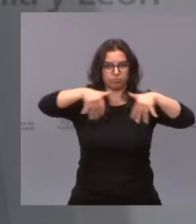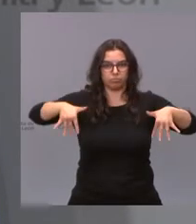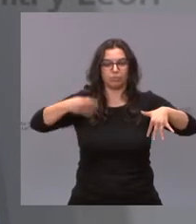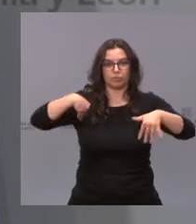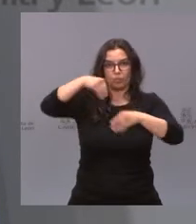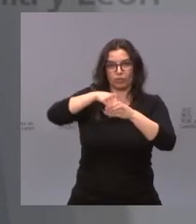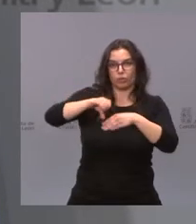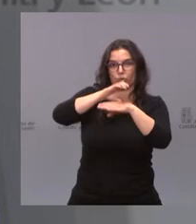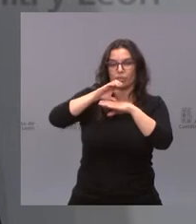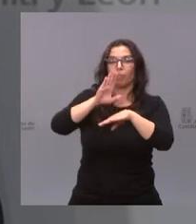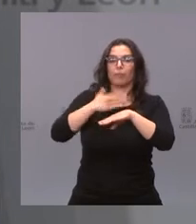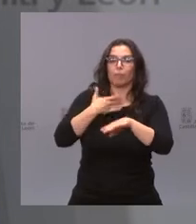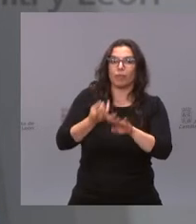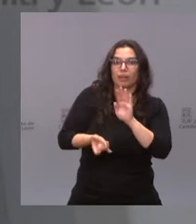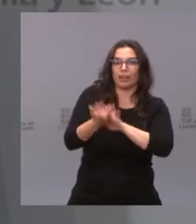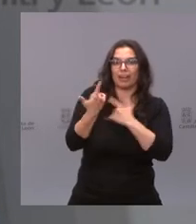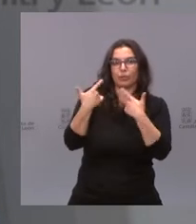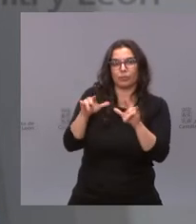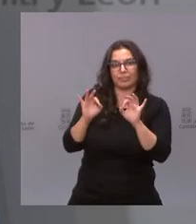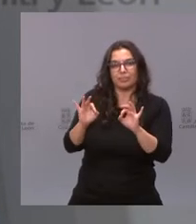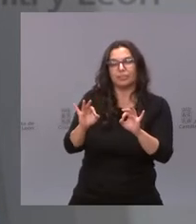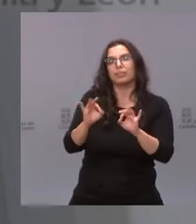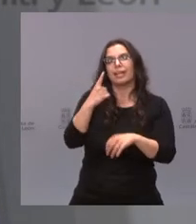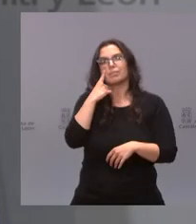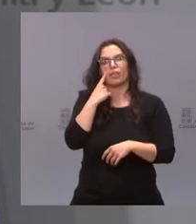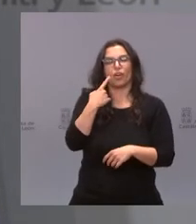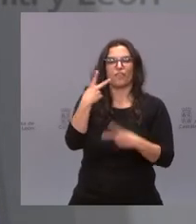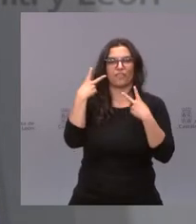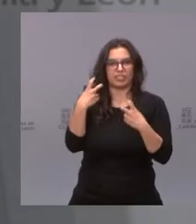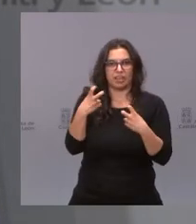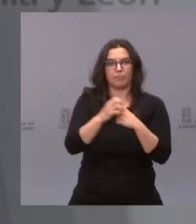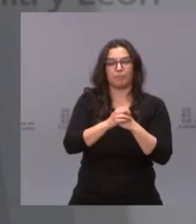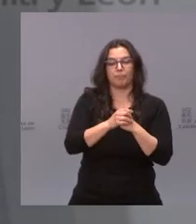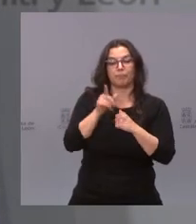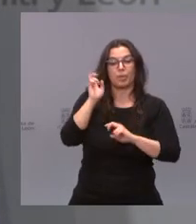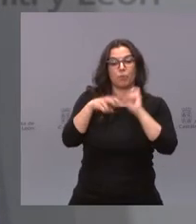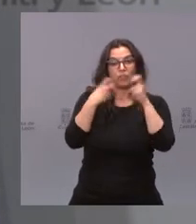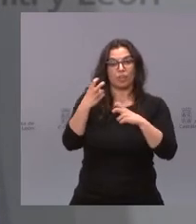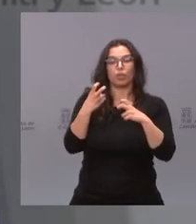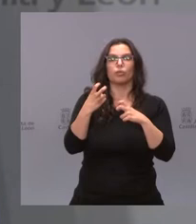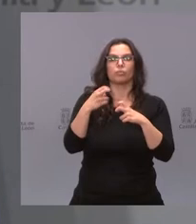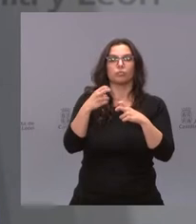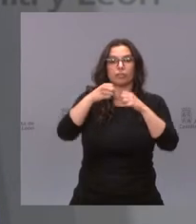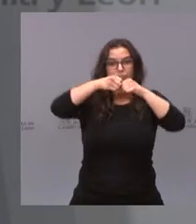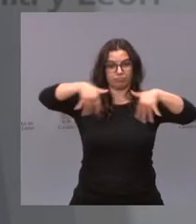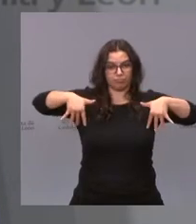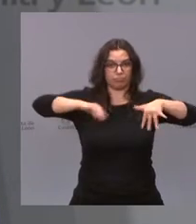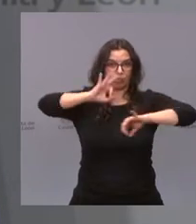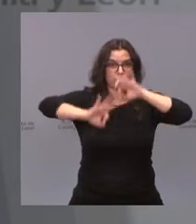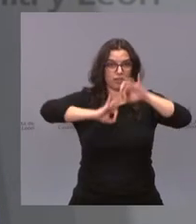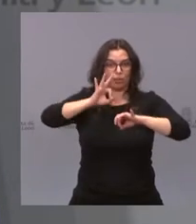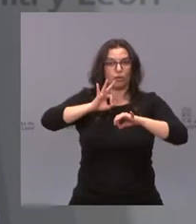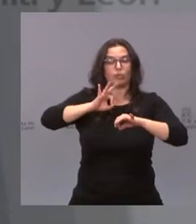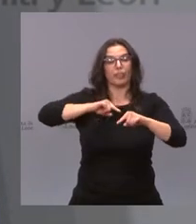consejería para crear la unidad de inspección fiscal. Se aprueba esta esta modificación de la estructura de esta Dirección